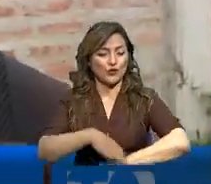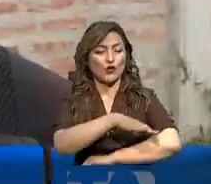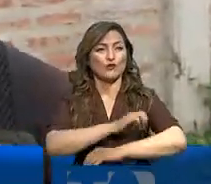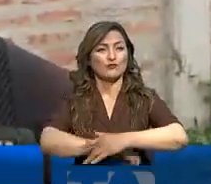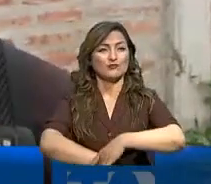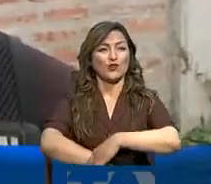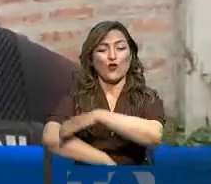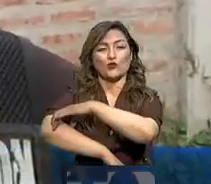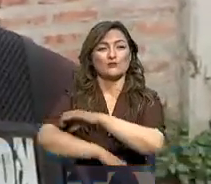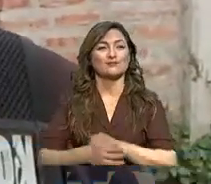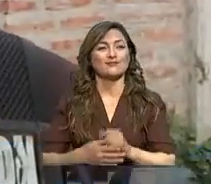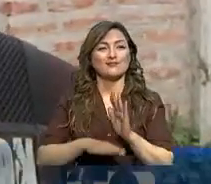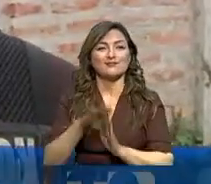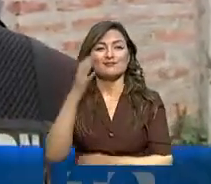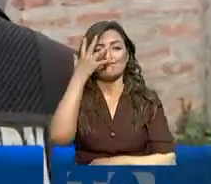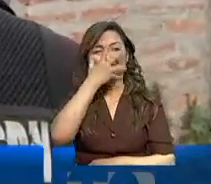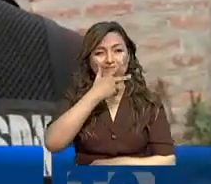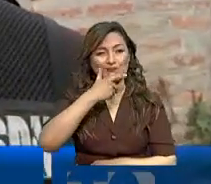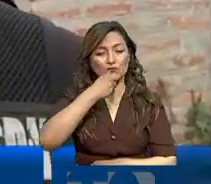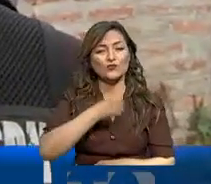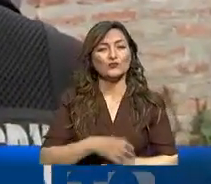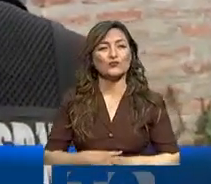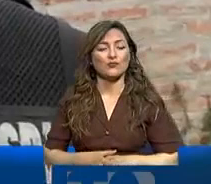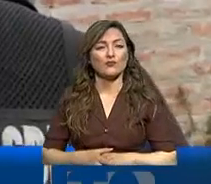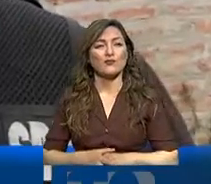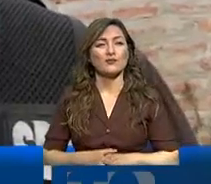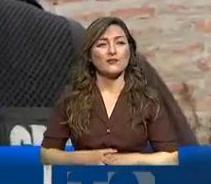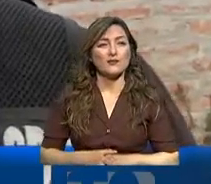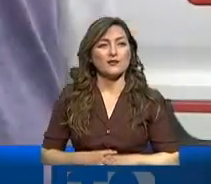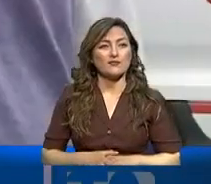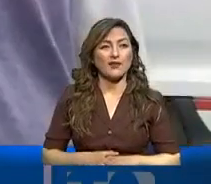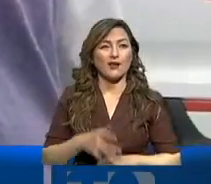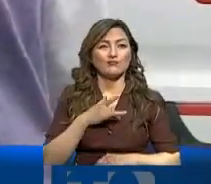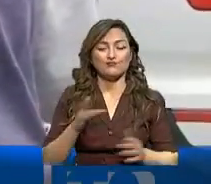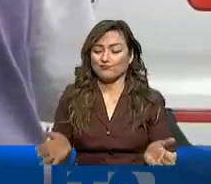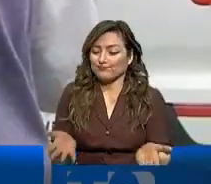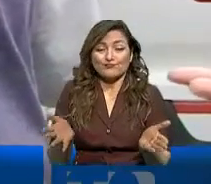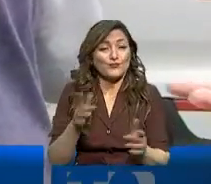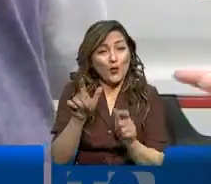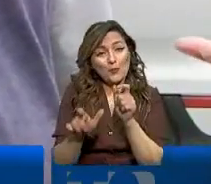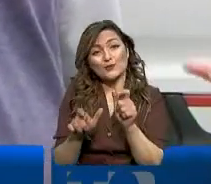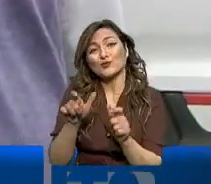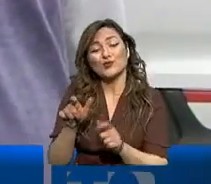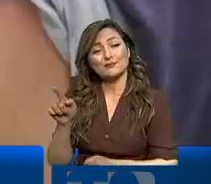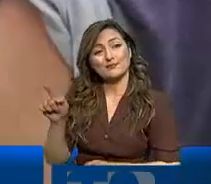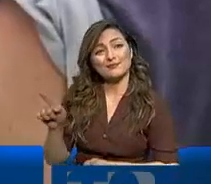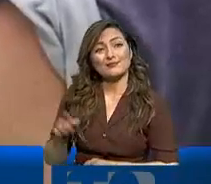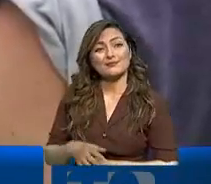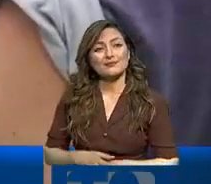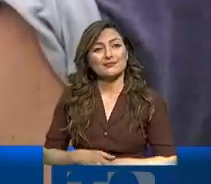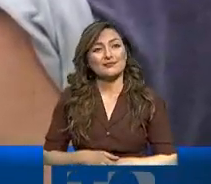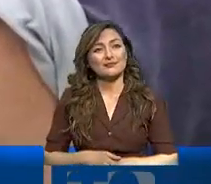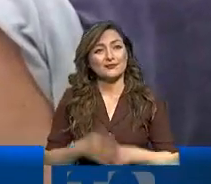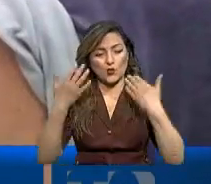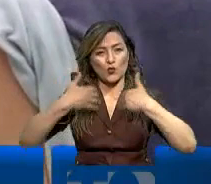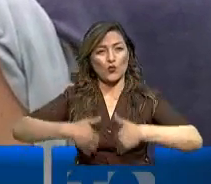Sin más allá de todo eso, eso es lo más bonito, de que es un sistema de motivación para muchas personas que teniendo todo su